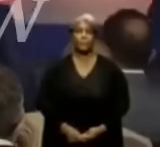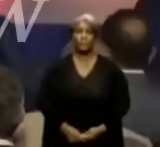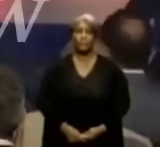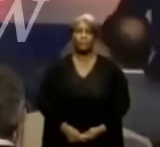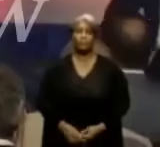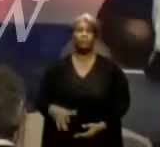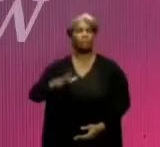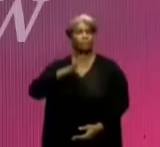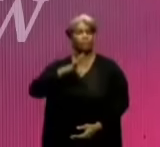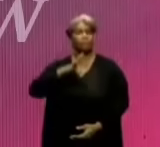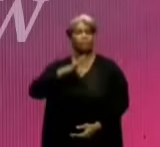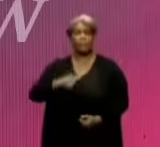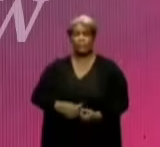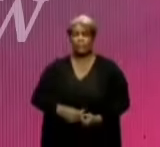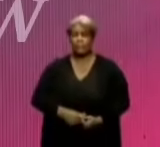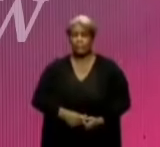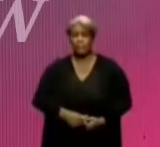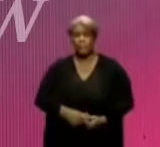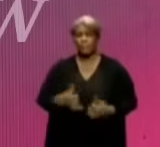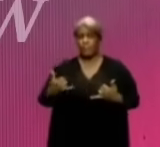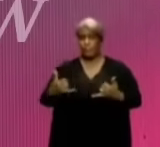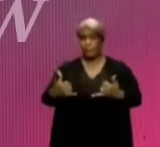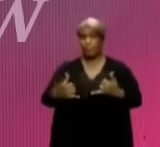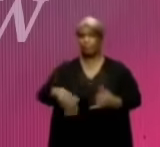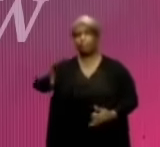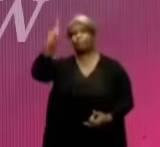Bien, sobre los dominicanos que